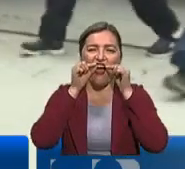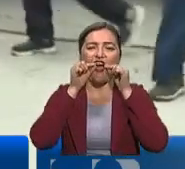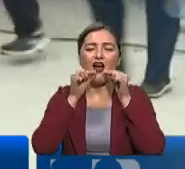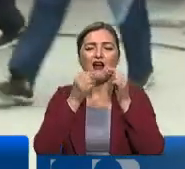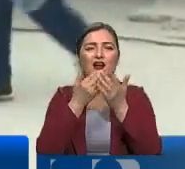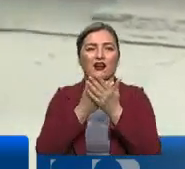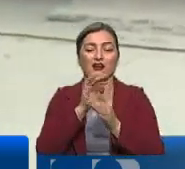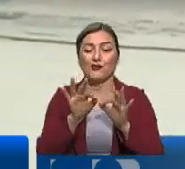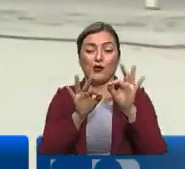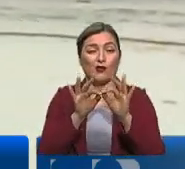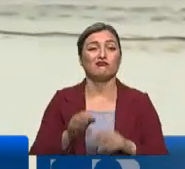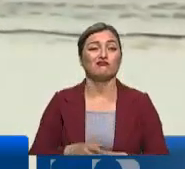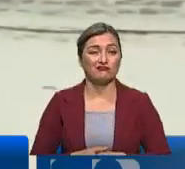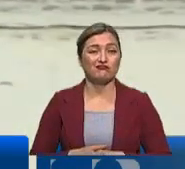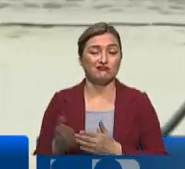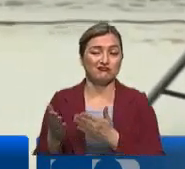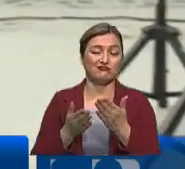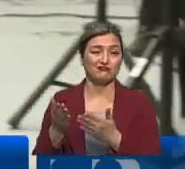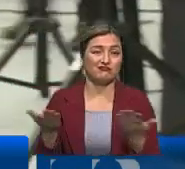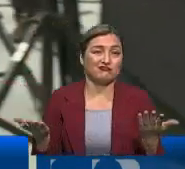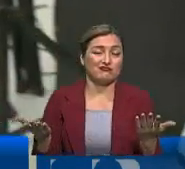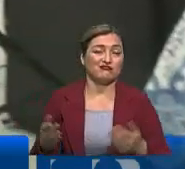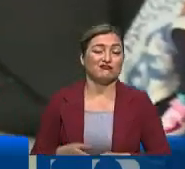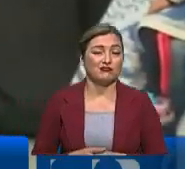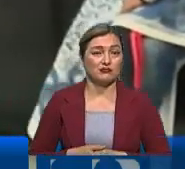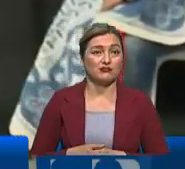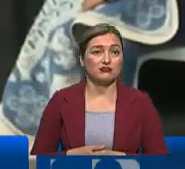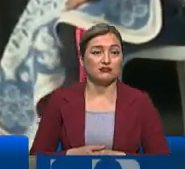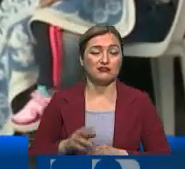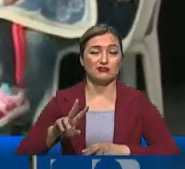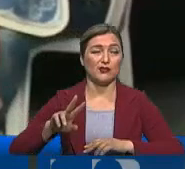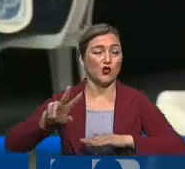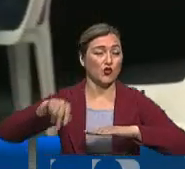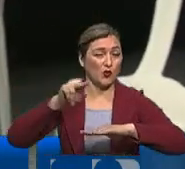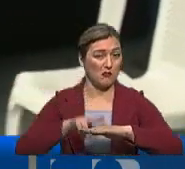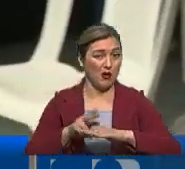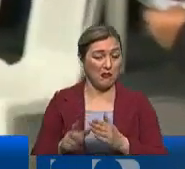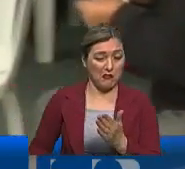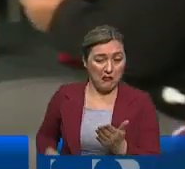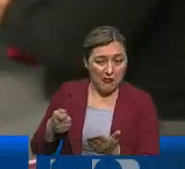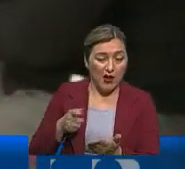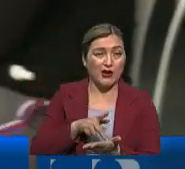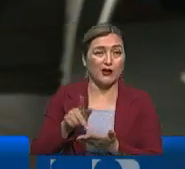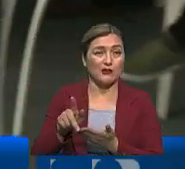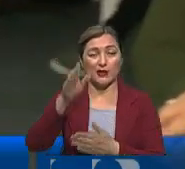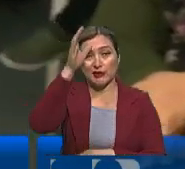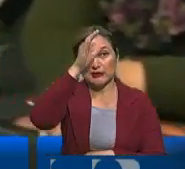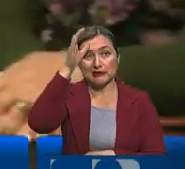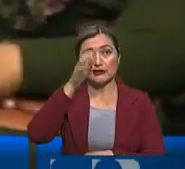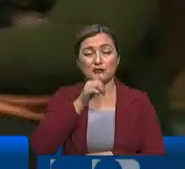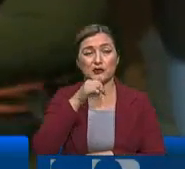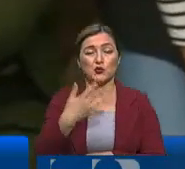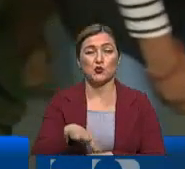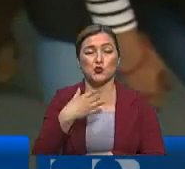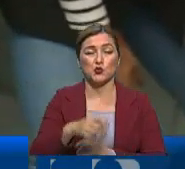la prefectura porque nos ha dado estos servicios. No tenemos normalmente las posibilidades para pagar en una clínica de